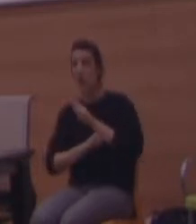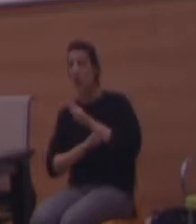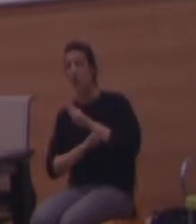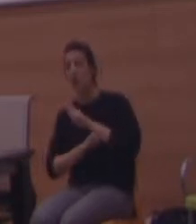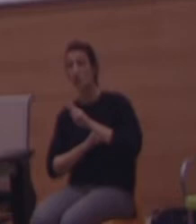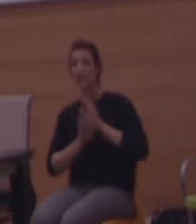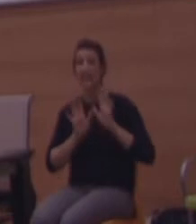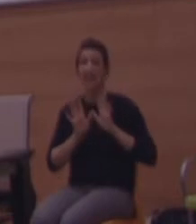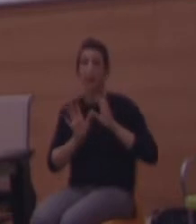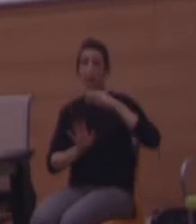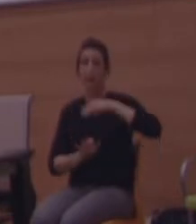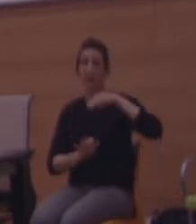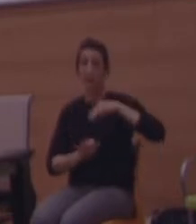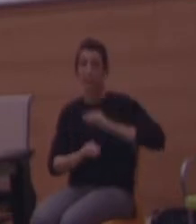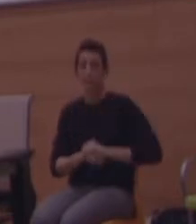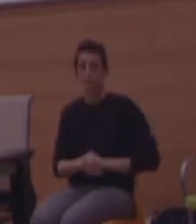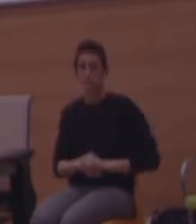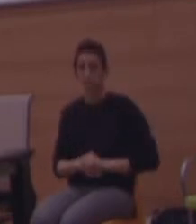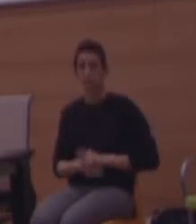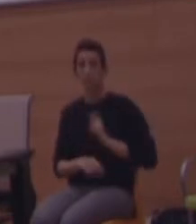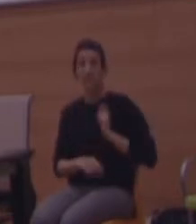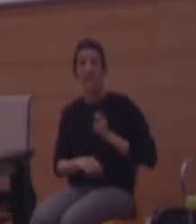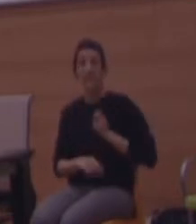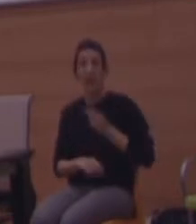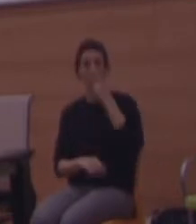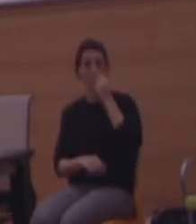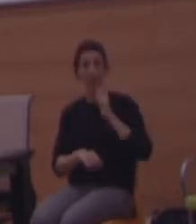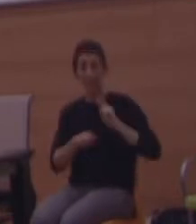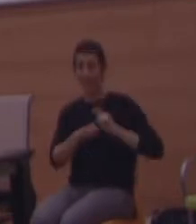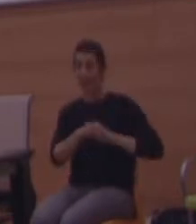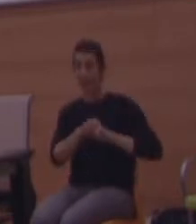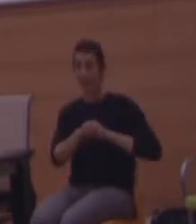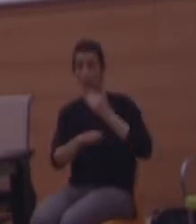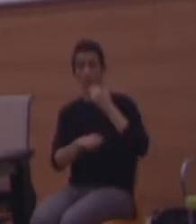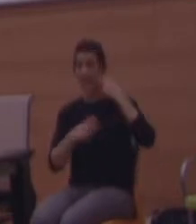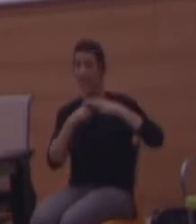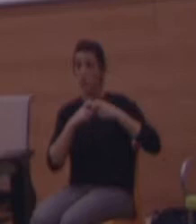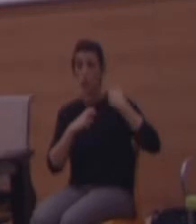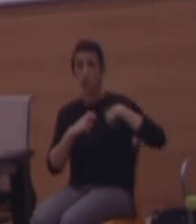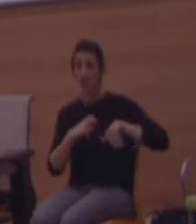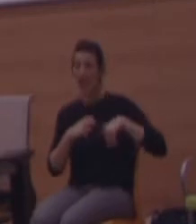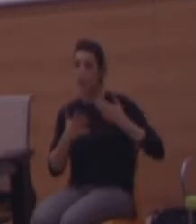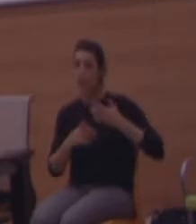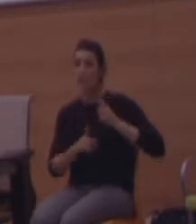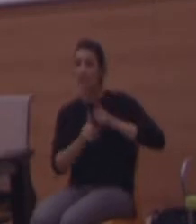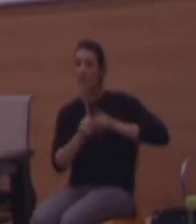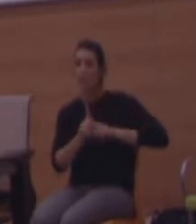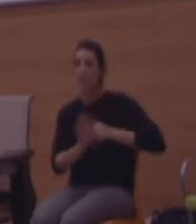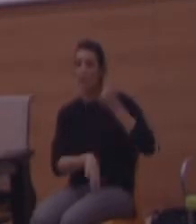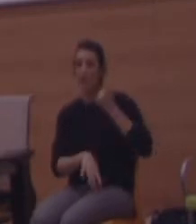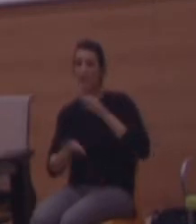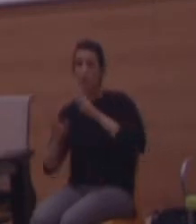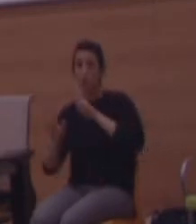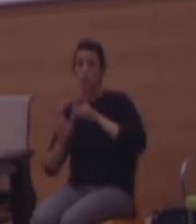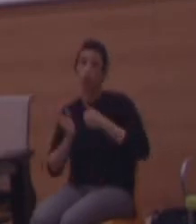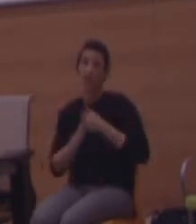10 milímetros. Habitualmente en un pie diabético, cuando ya tenemos una lesión, el grosor que más se utiliza es entre los 8 y los 10,